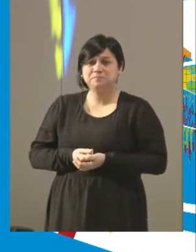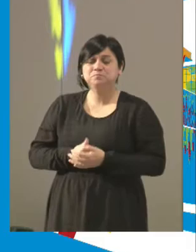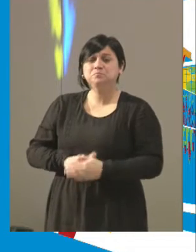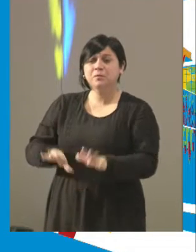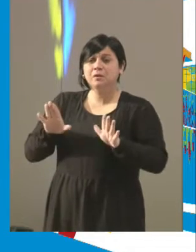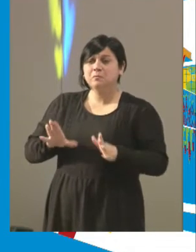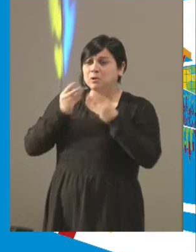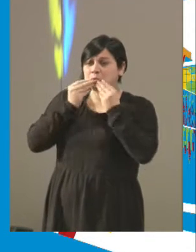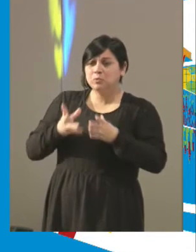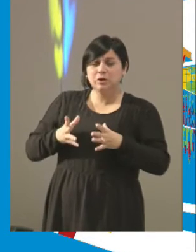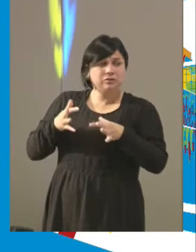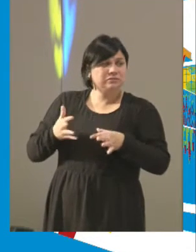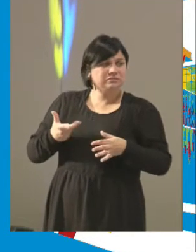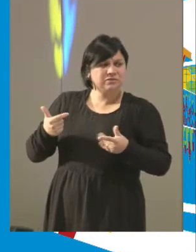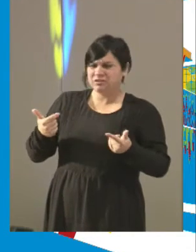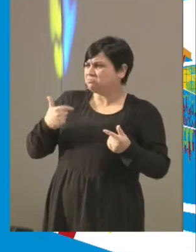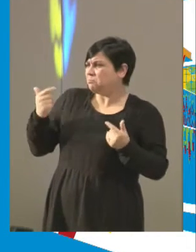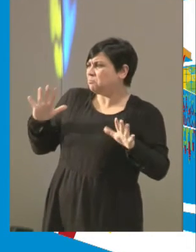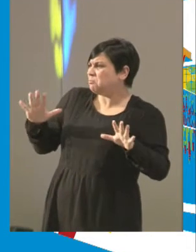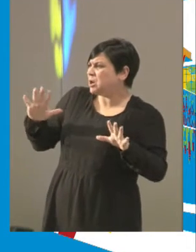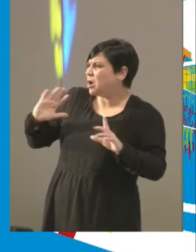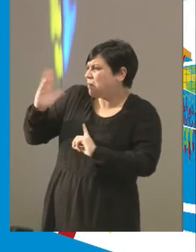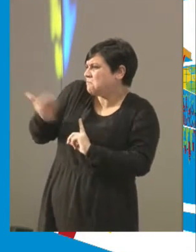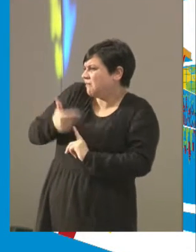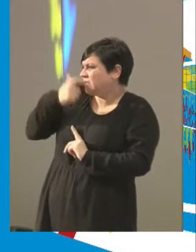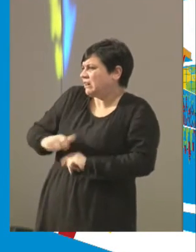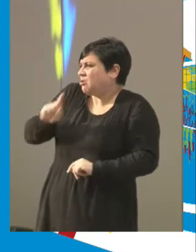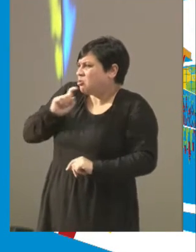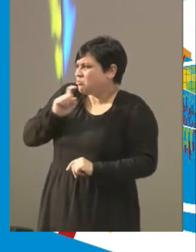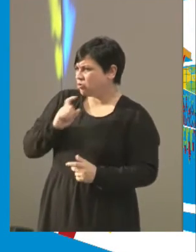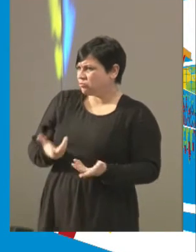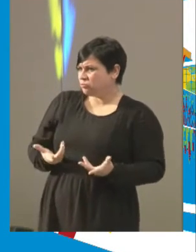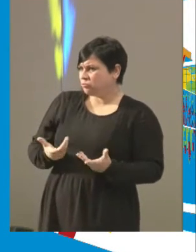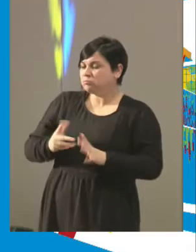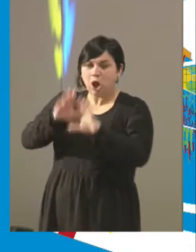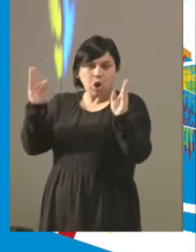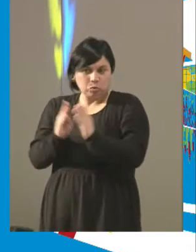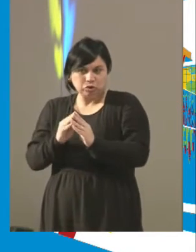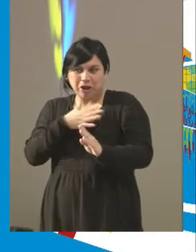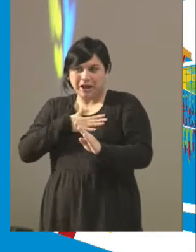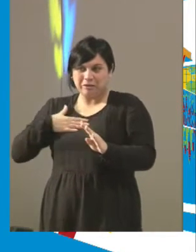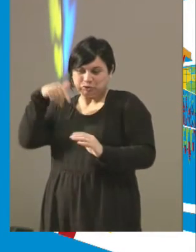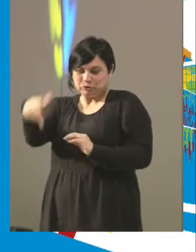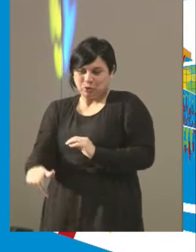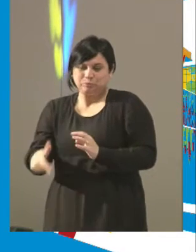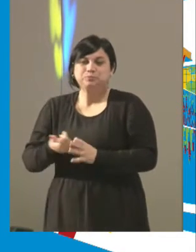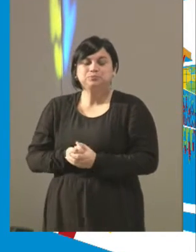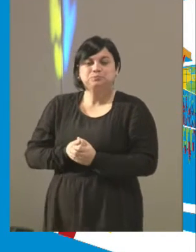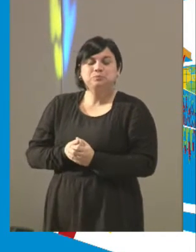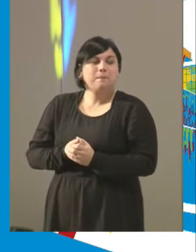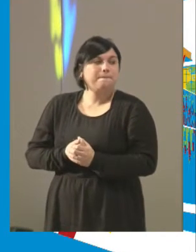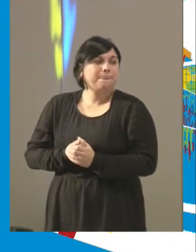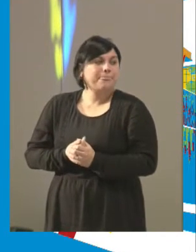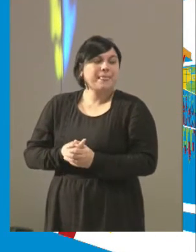Pero bueno, siempre nos queda la duda de ¿y a mí esto cómo me afecta? Que es una de las conclusiones que queremos sacar de esta mesa. Así que